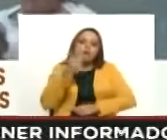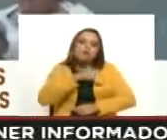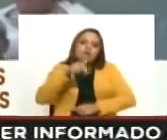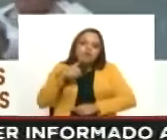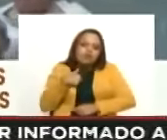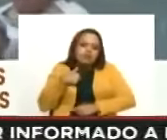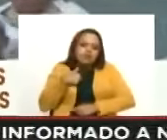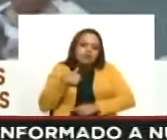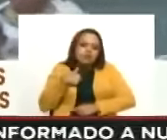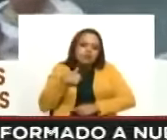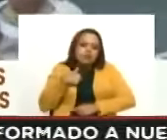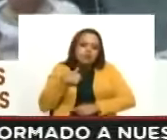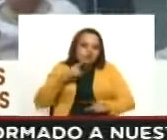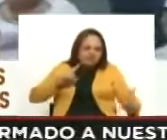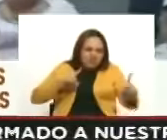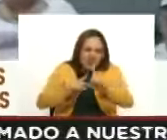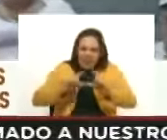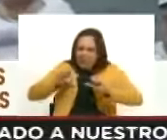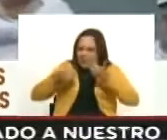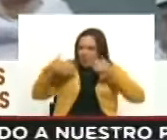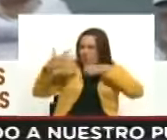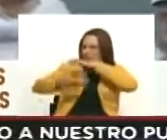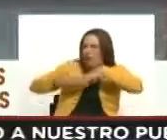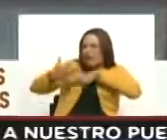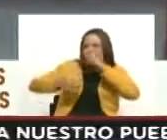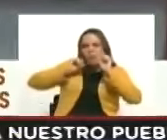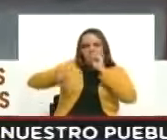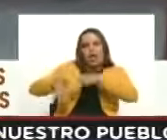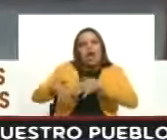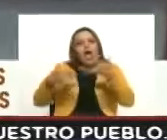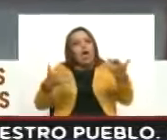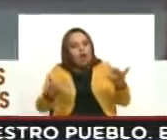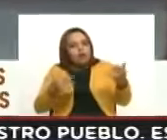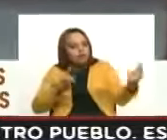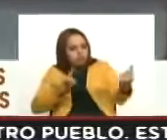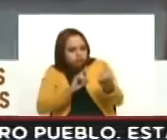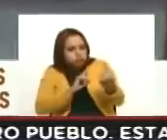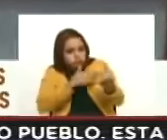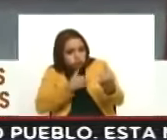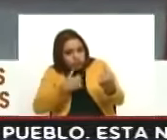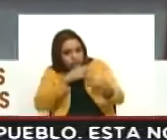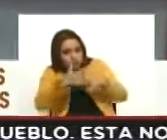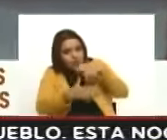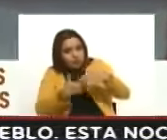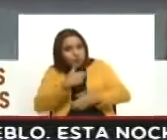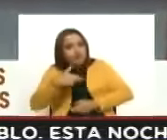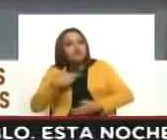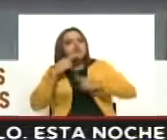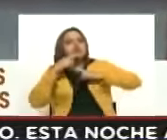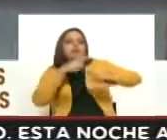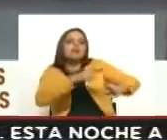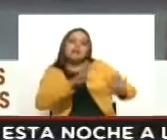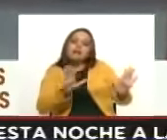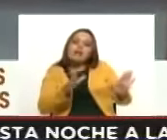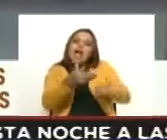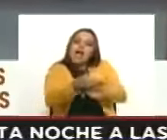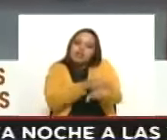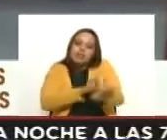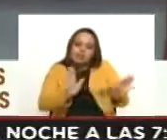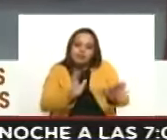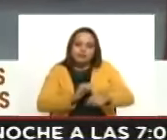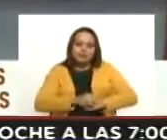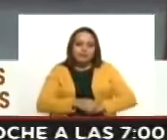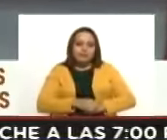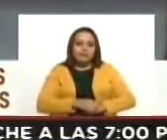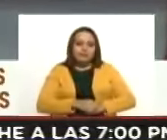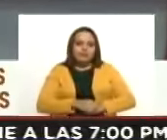que dejamos que nos lleguen ahí cerca. Ahora, si nos llegan cerca, actuamos nosotros antes que ellos actúen. No